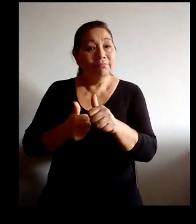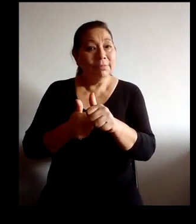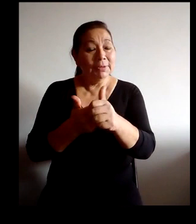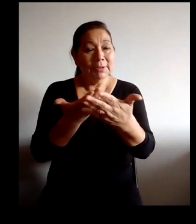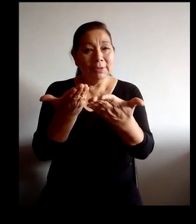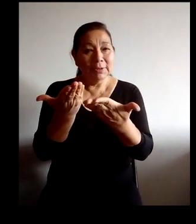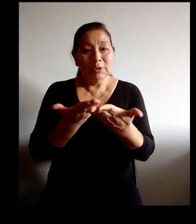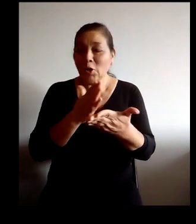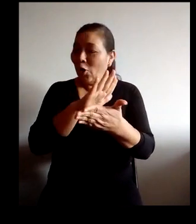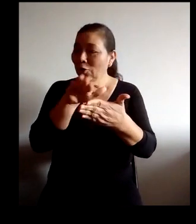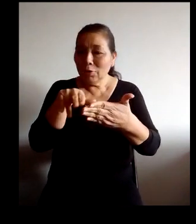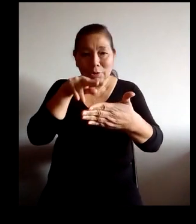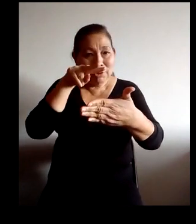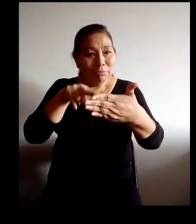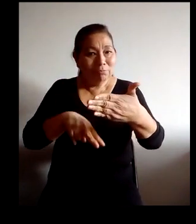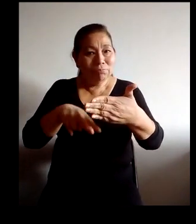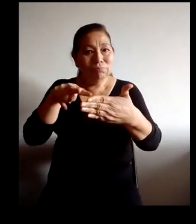esta